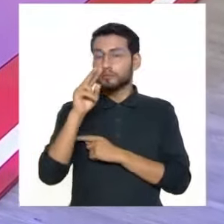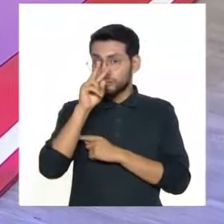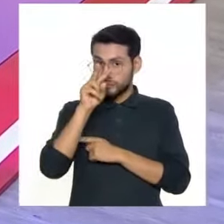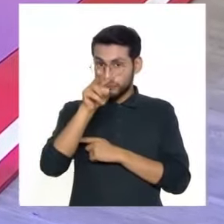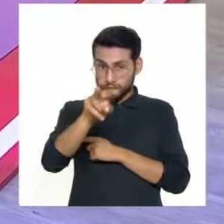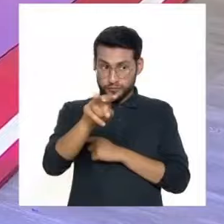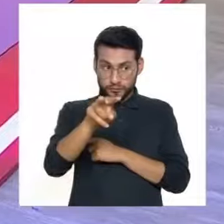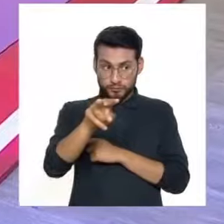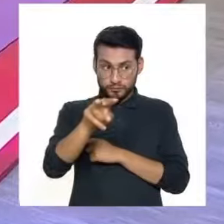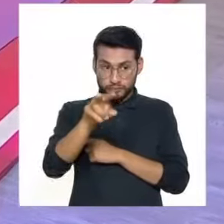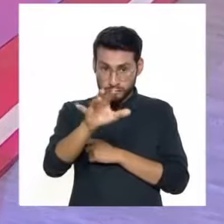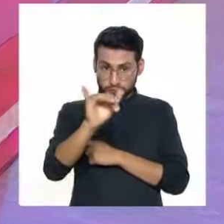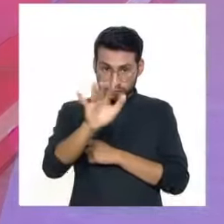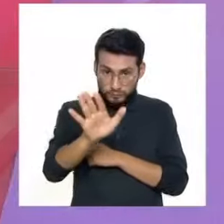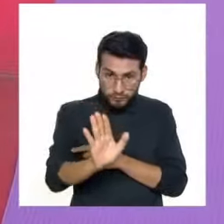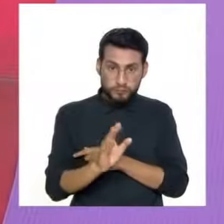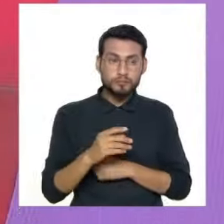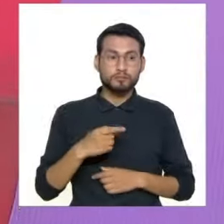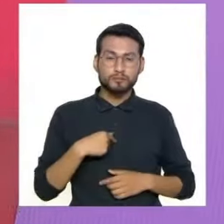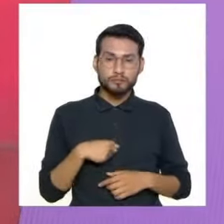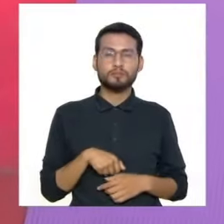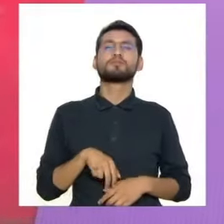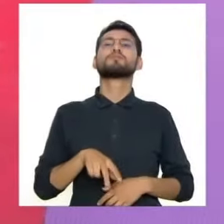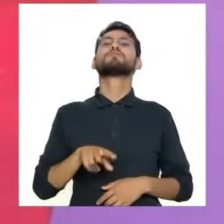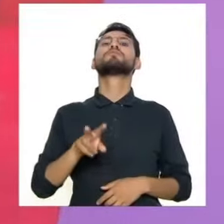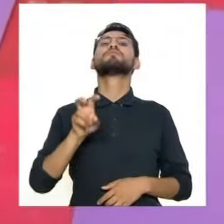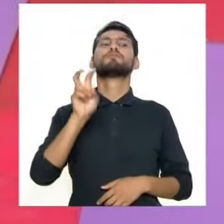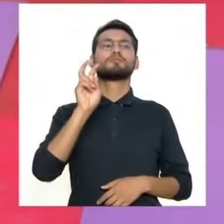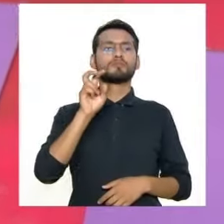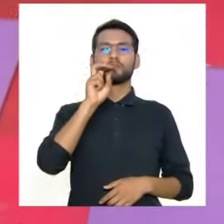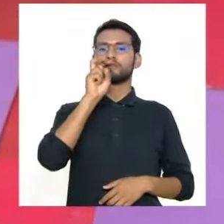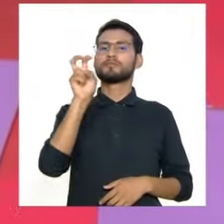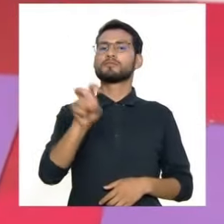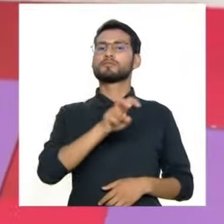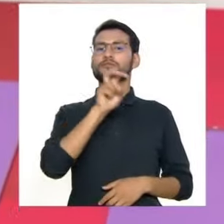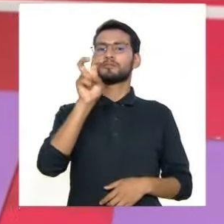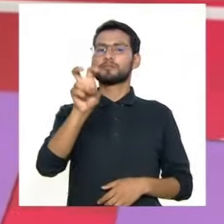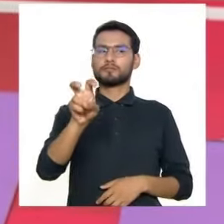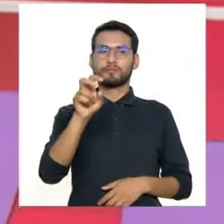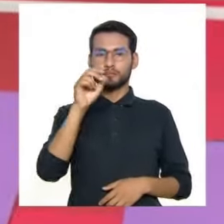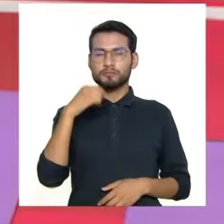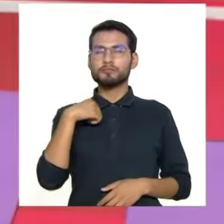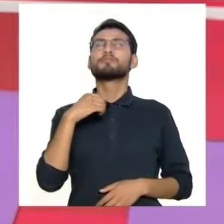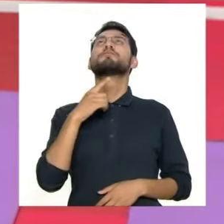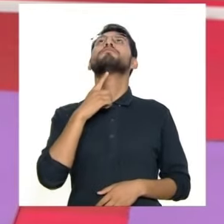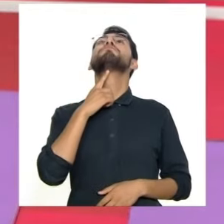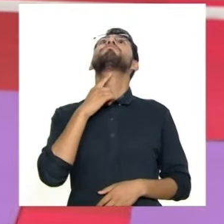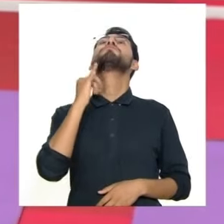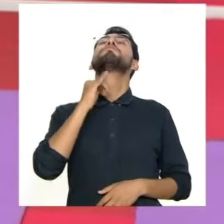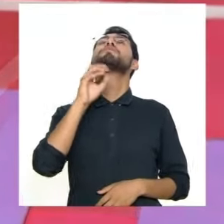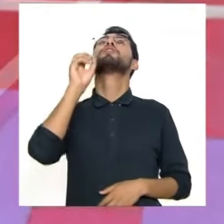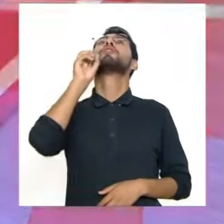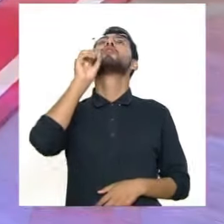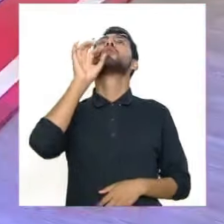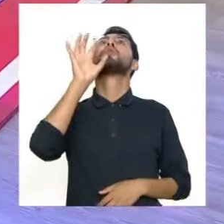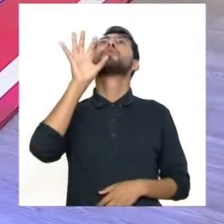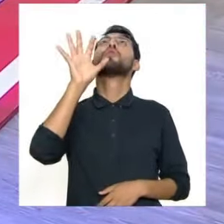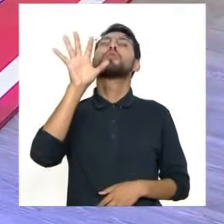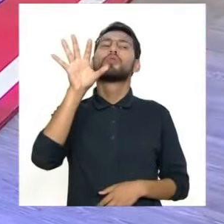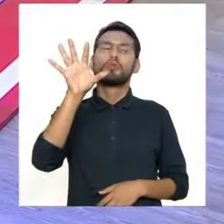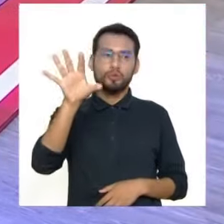deslizo en cobra respiro levanto el rostro y exhalando regreso a la